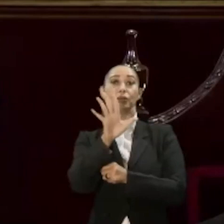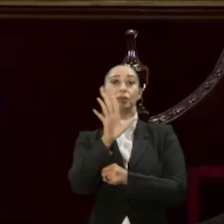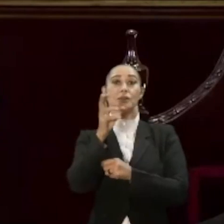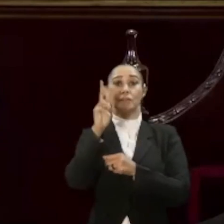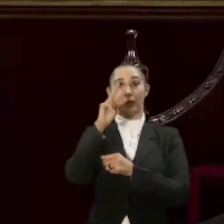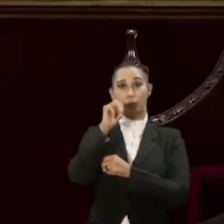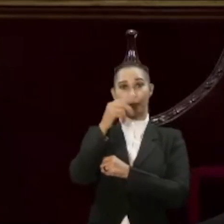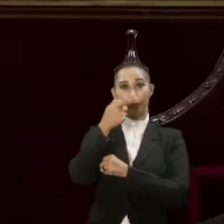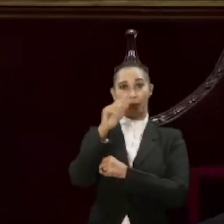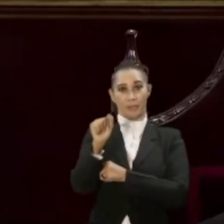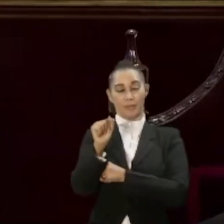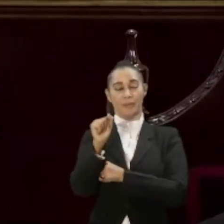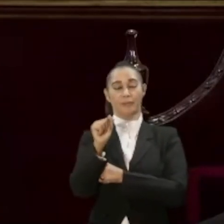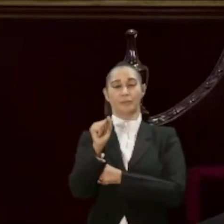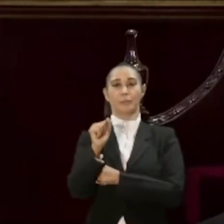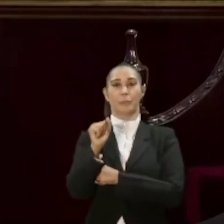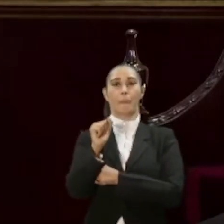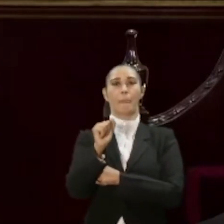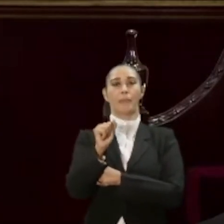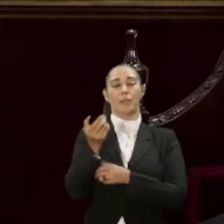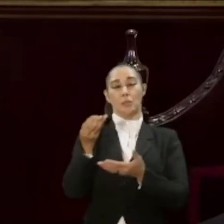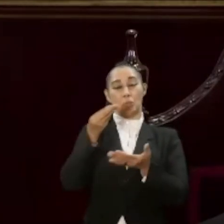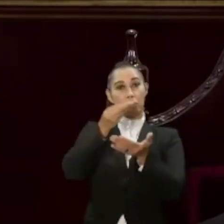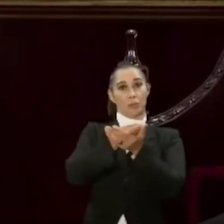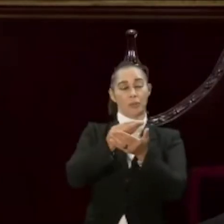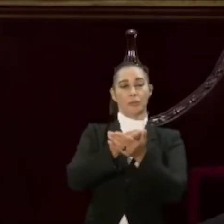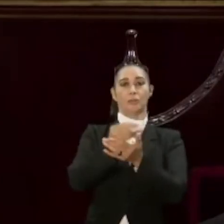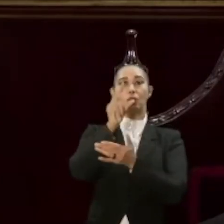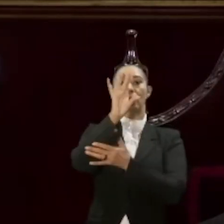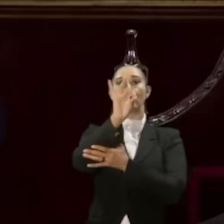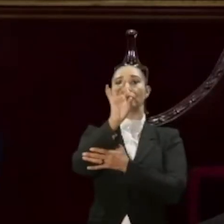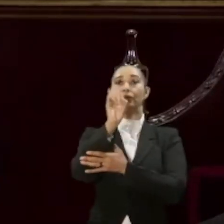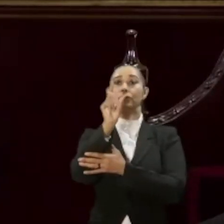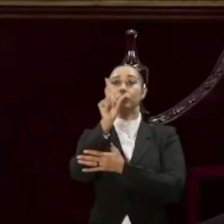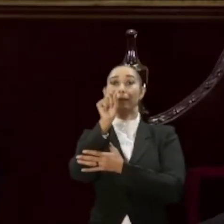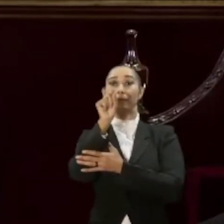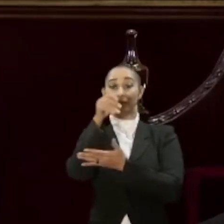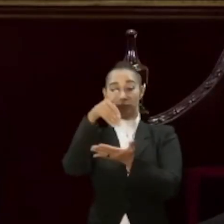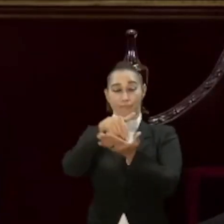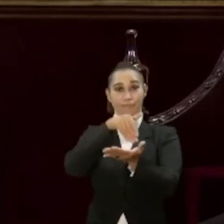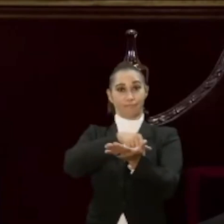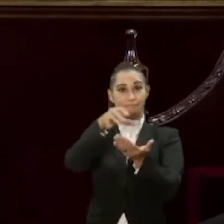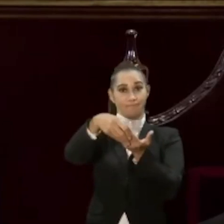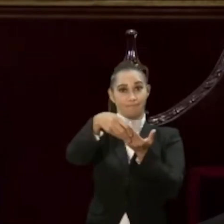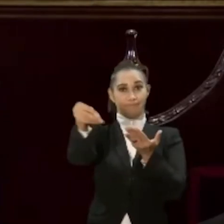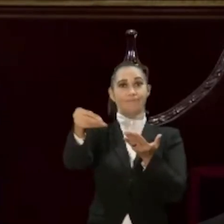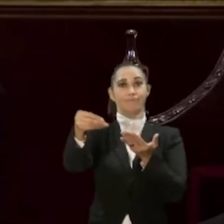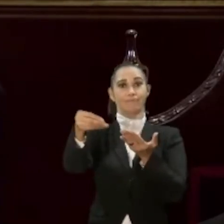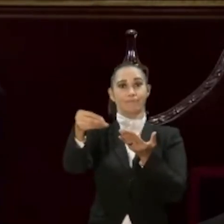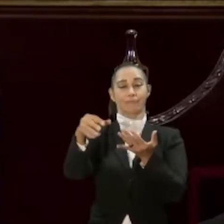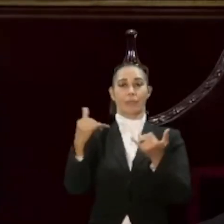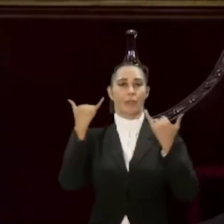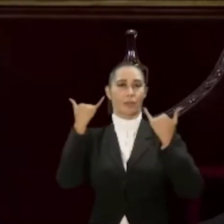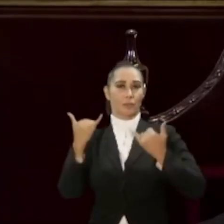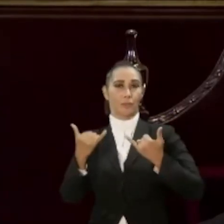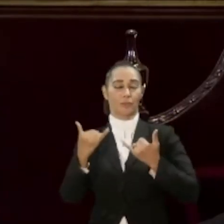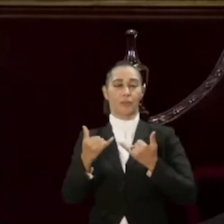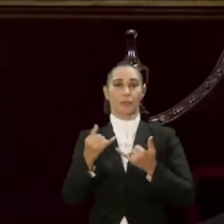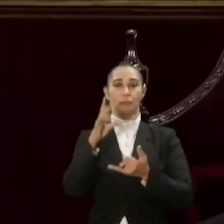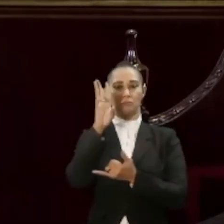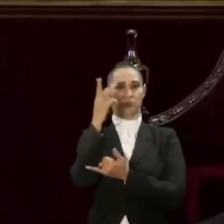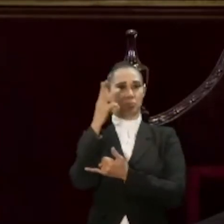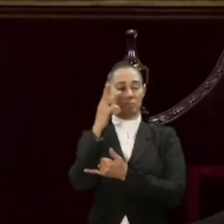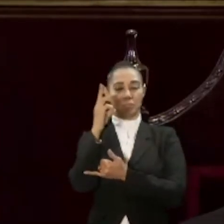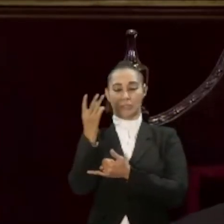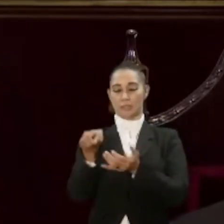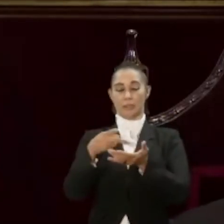megavatios y una inversión estimada de $820 millones. en estos momentos. Hay unos 16 proyectos